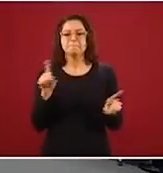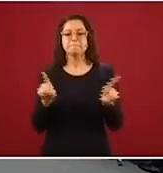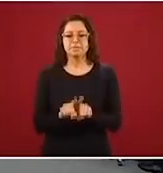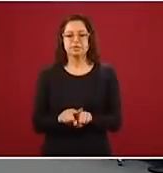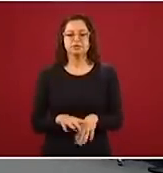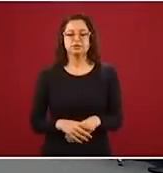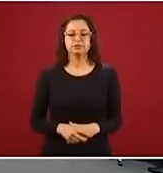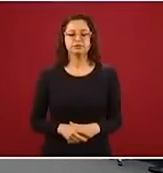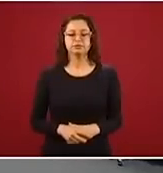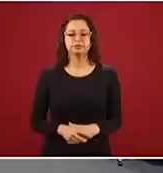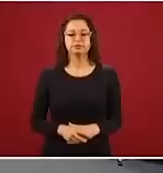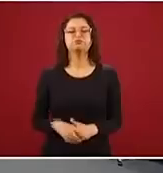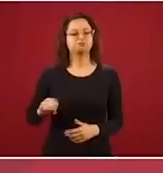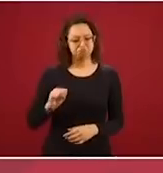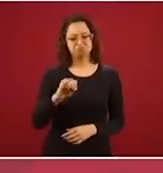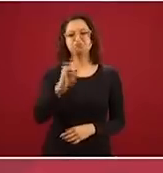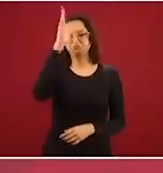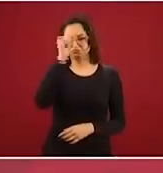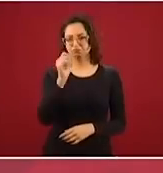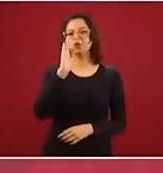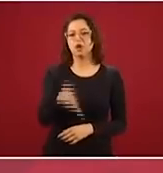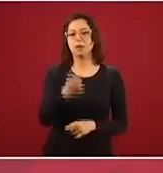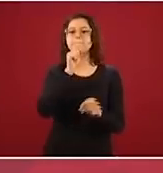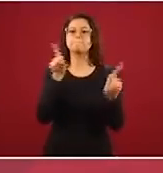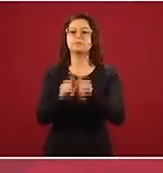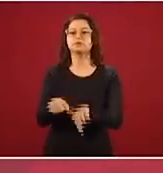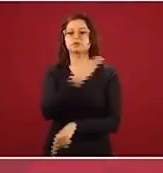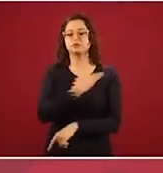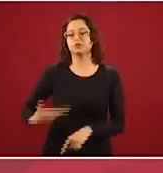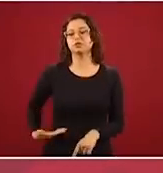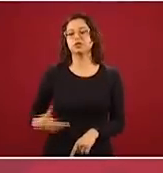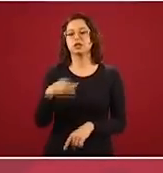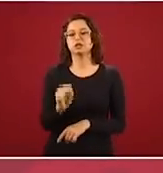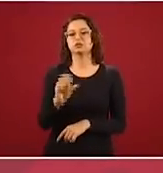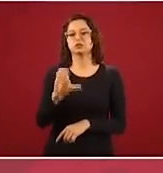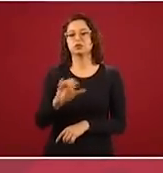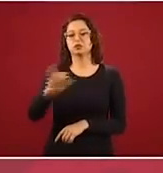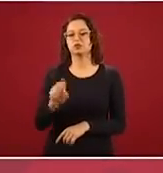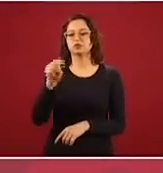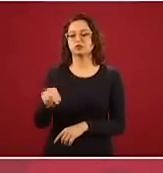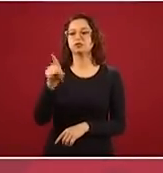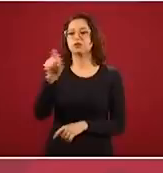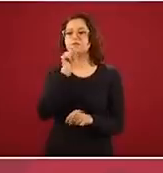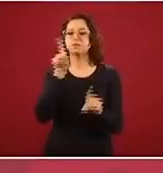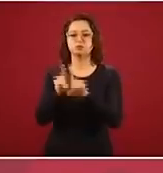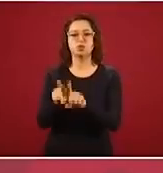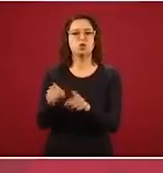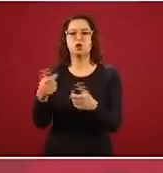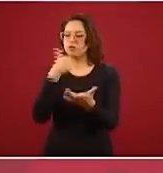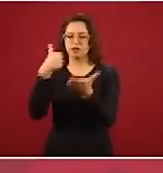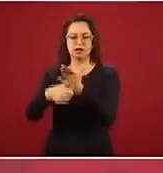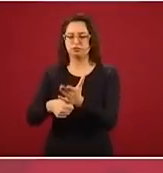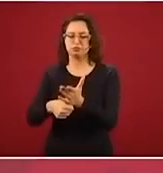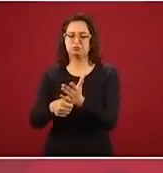el fiscal, que acepta, y lo mismo el presidente de la Suprema Corte. Él no por escrito,